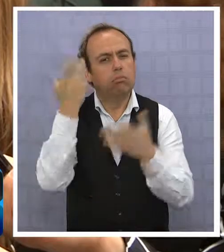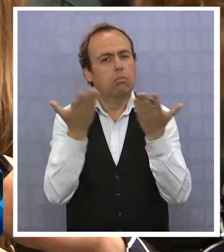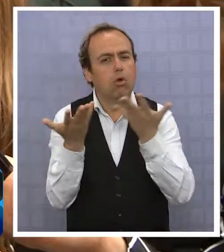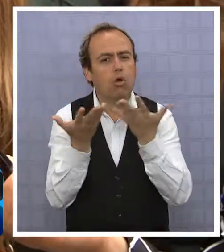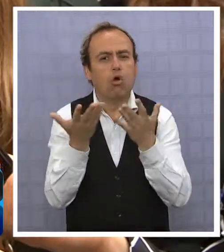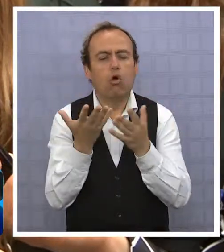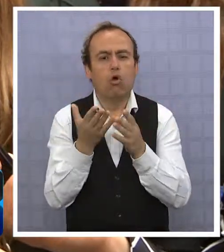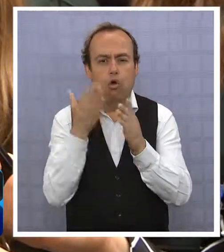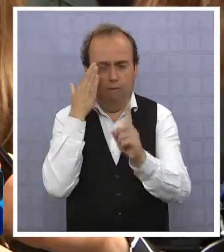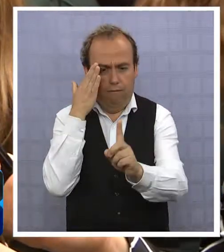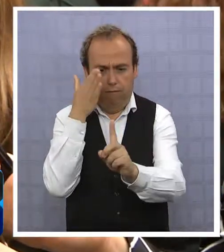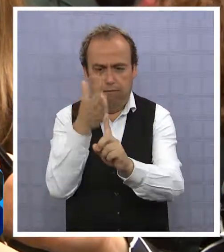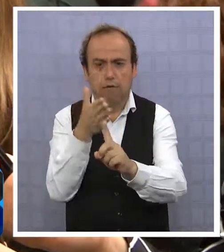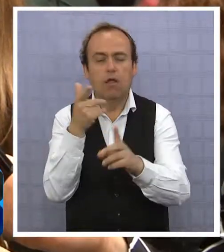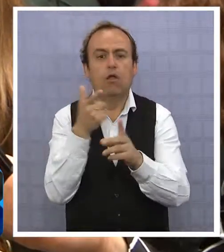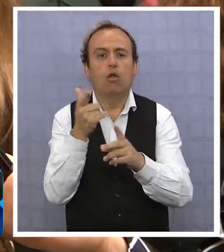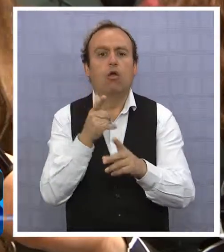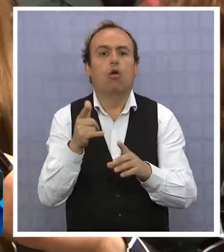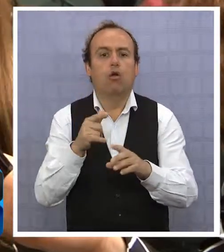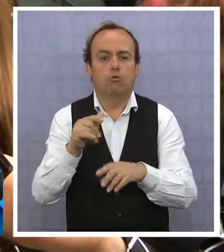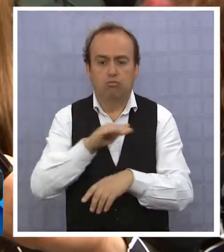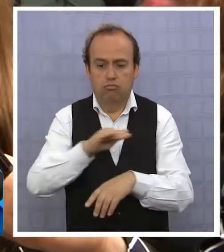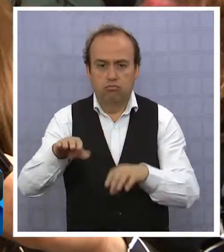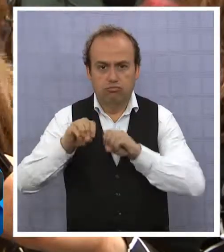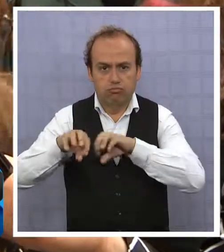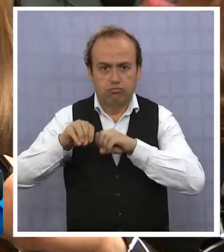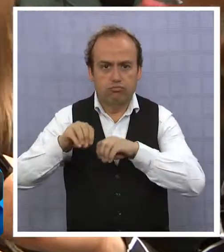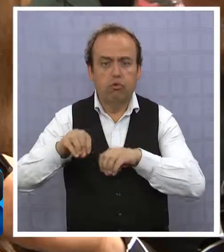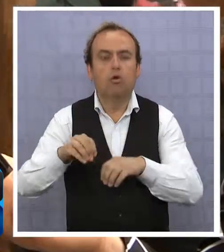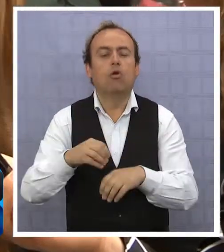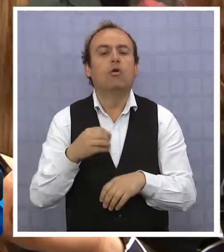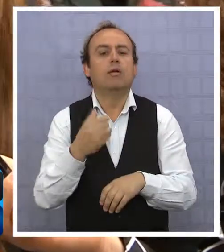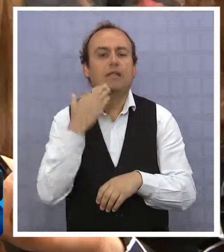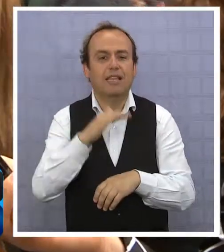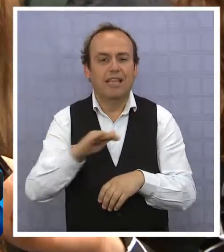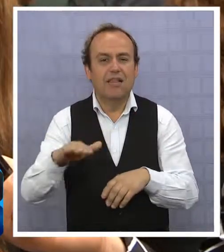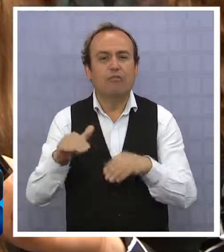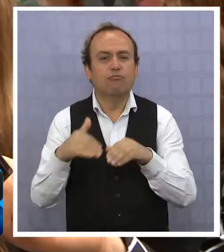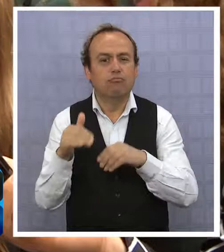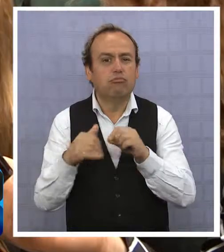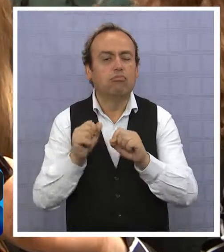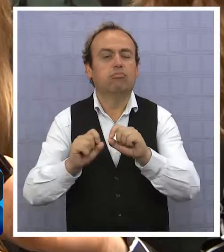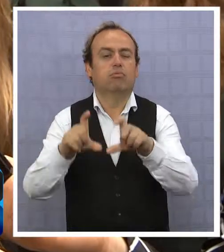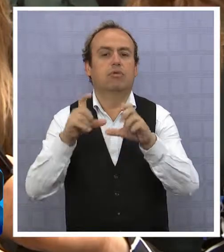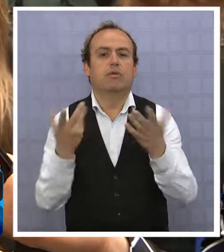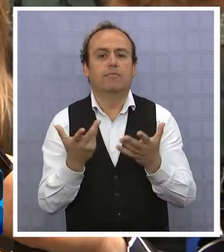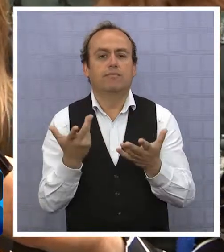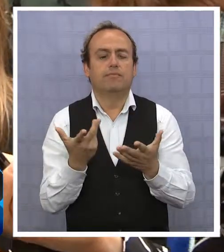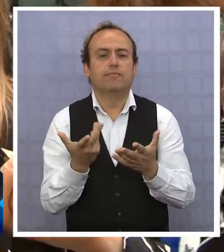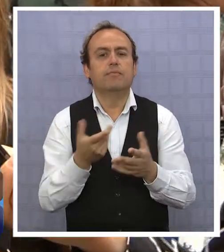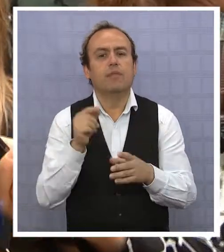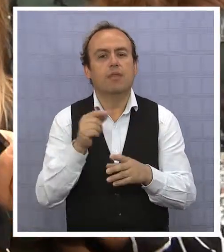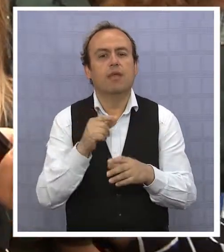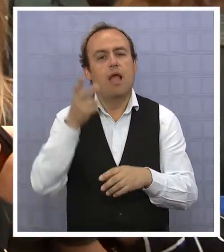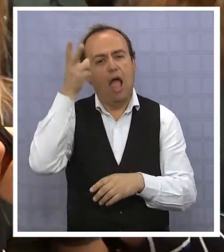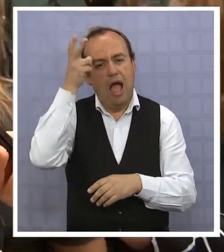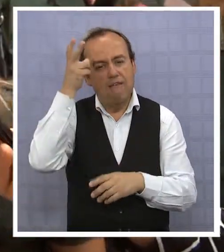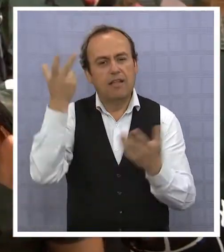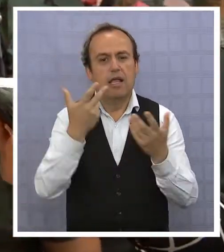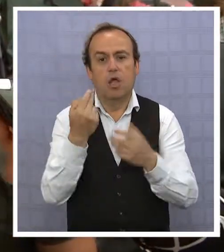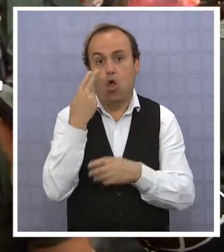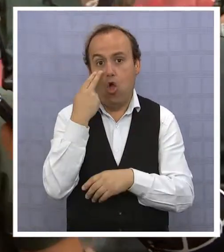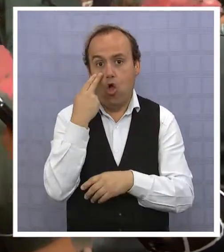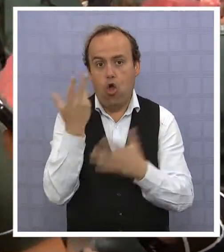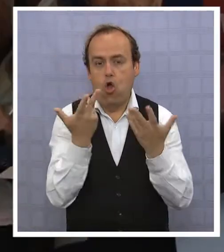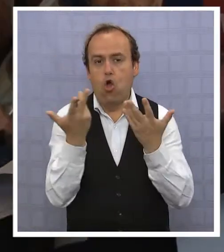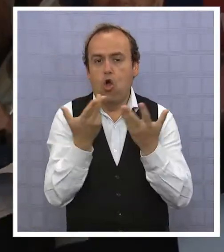para la formación de las educadoras de párvulos en los distintos aspectos que involucra la formación, es decir, habilidades, conocimientos